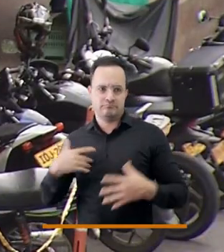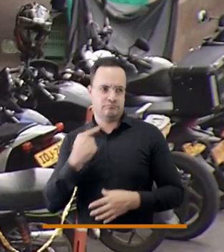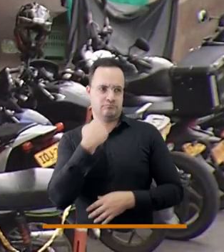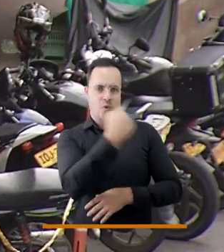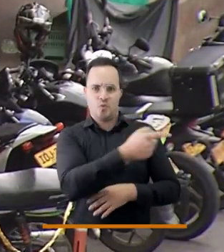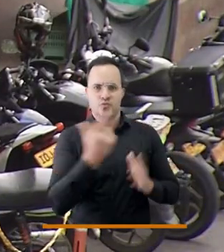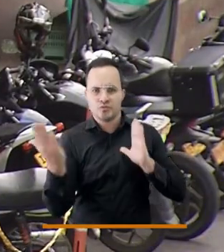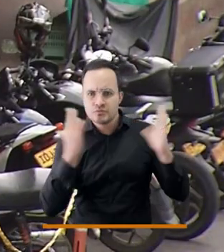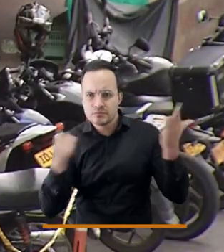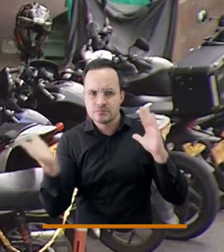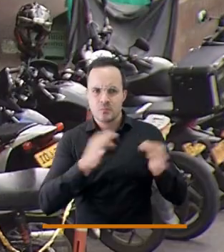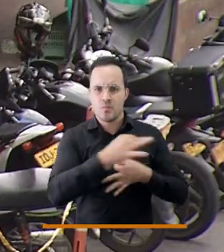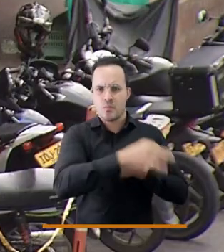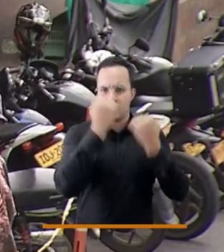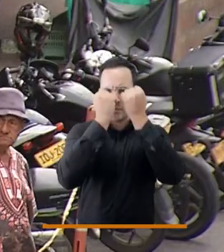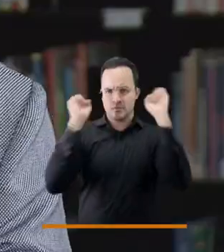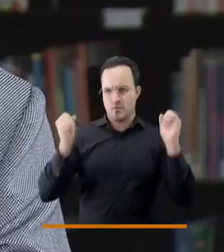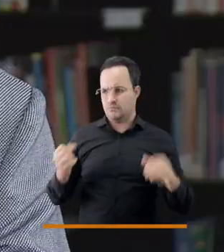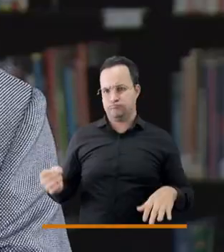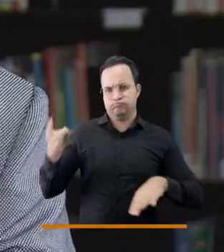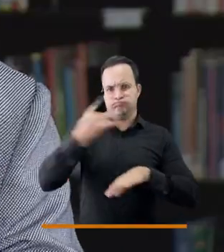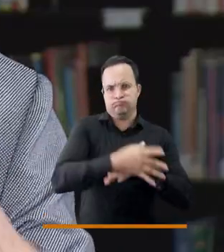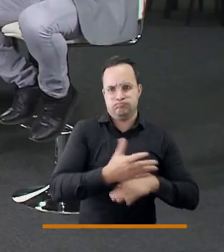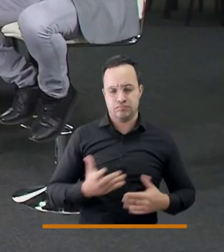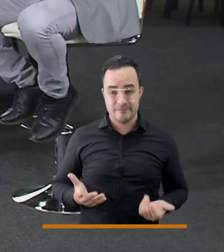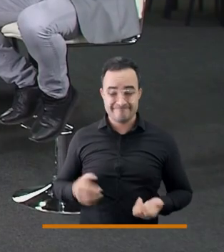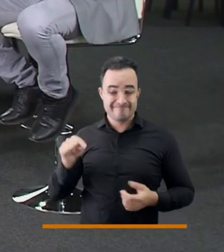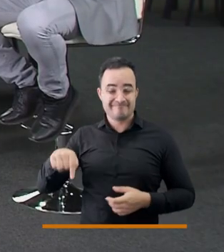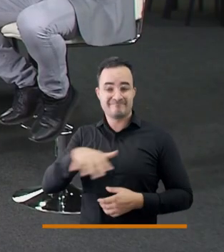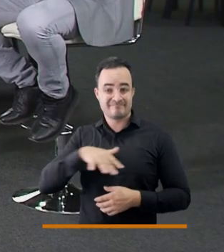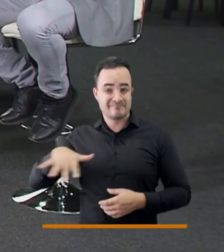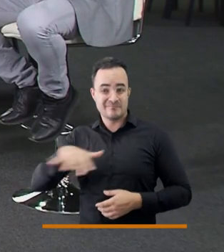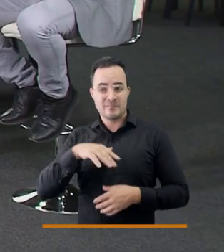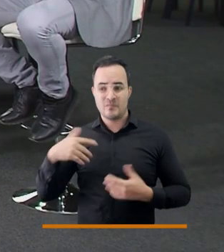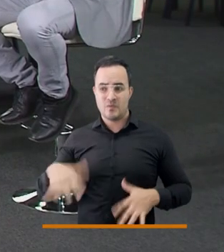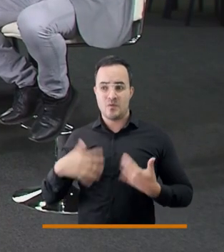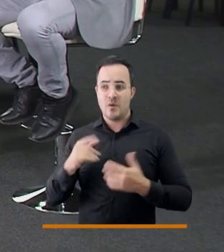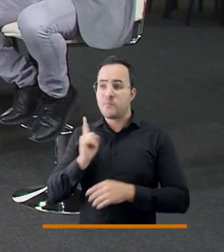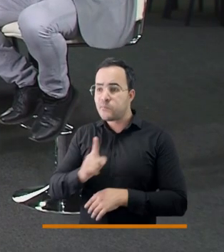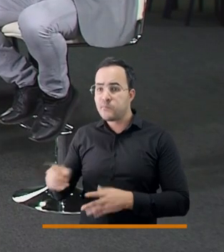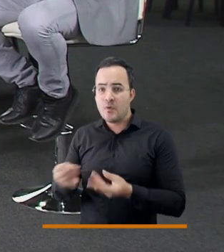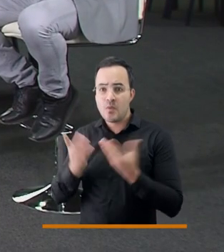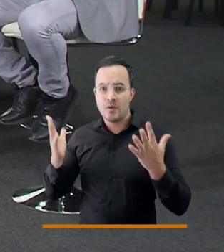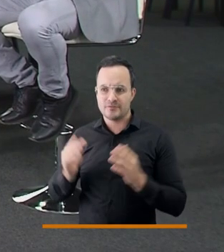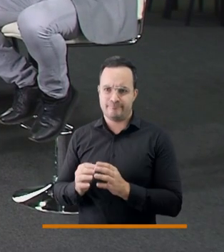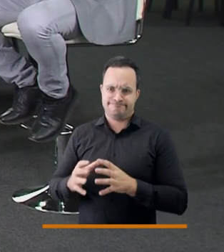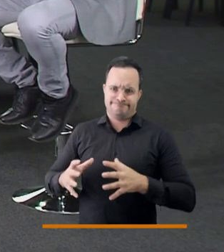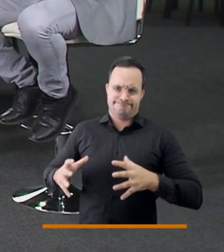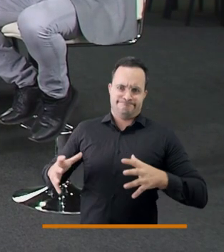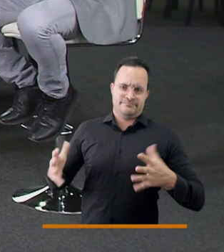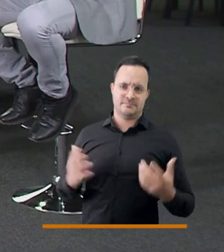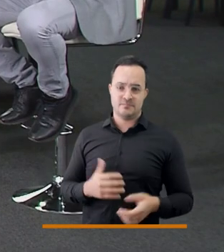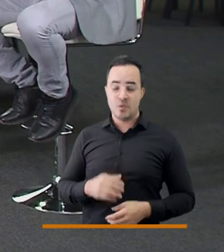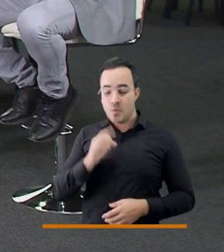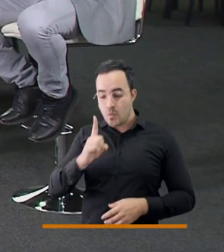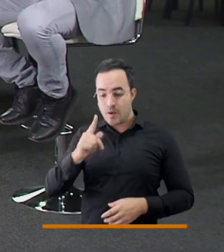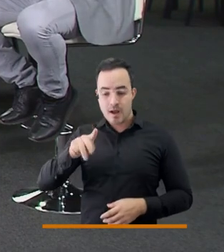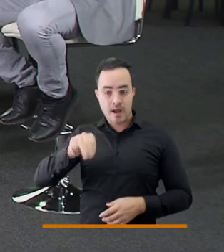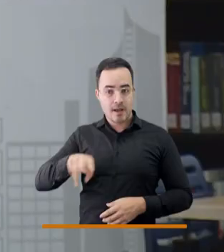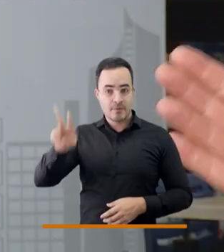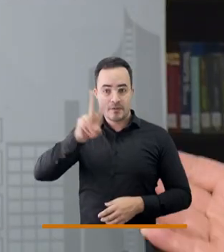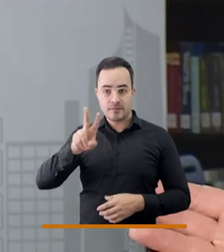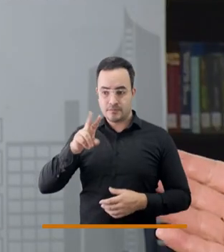municipios. Quiere decir que este corregimiento tiene una gran población, una gran densidad de población por kilómetro